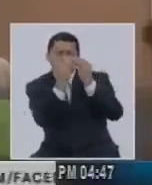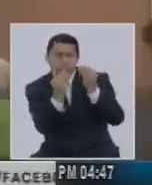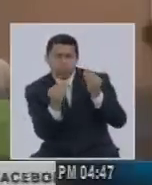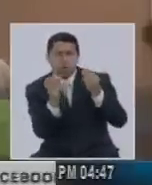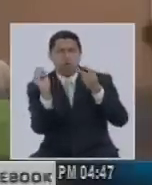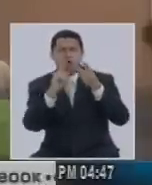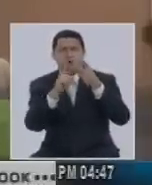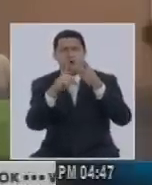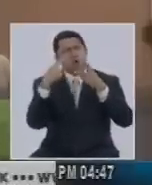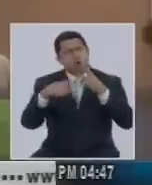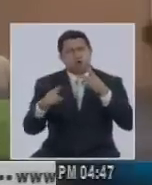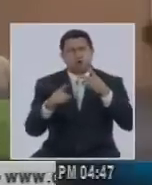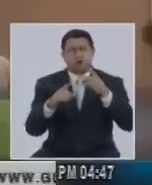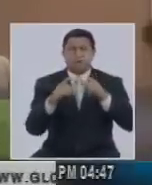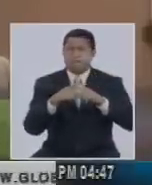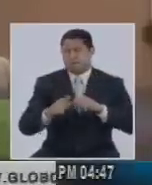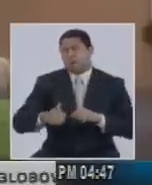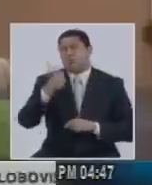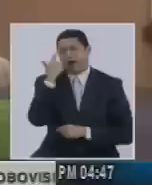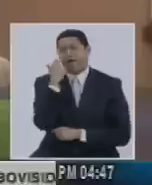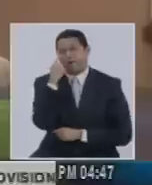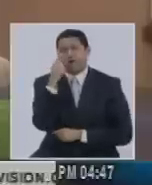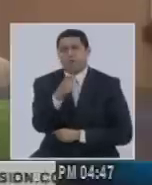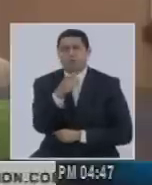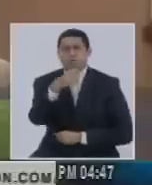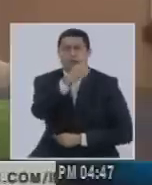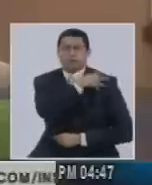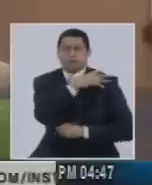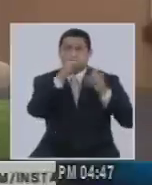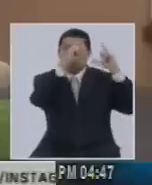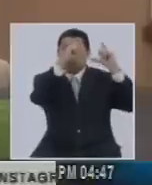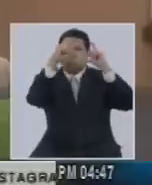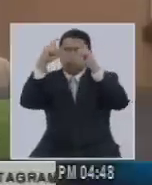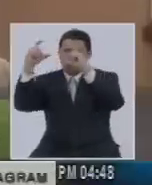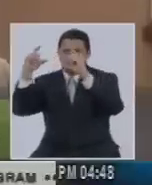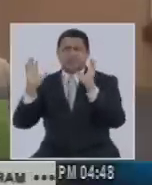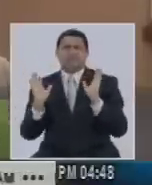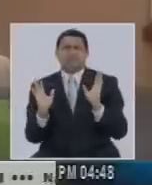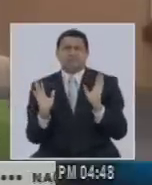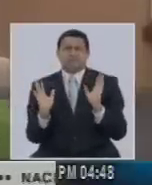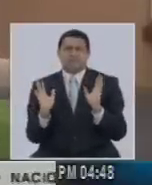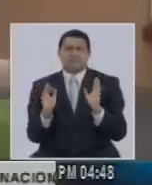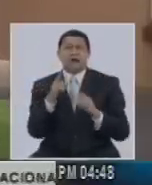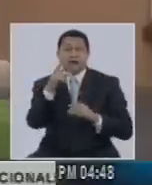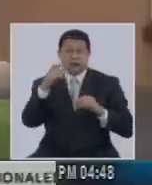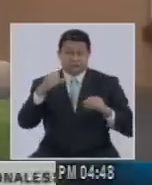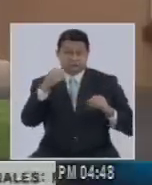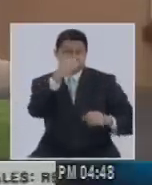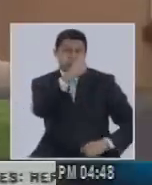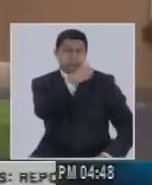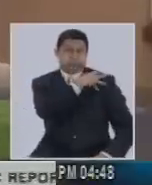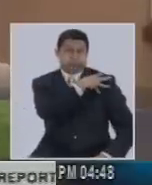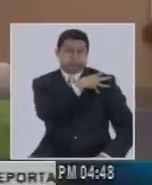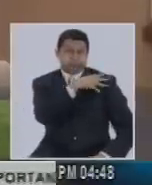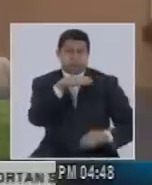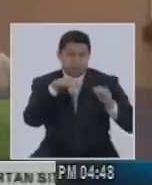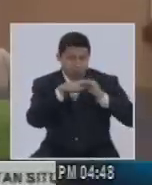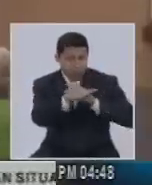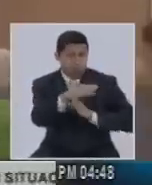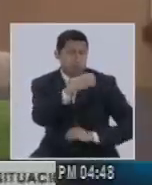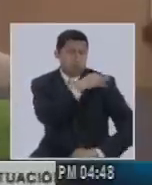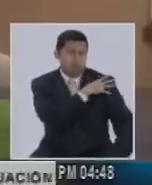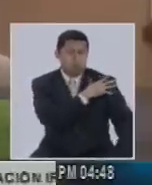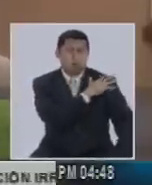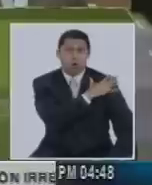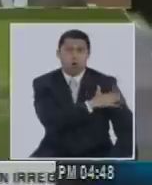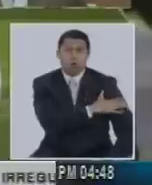o otro proceso, pero lo más común es la resonancia magnética, porque la resonancia no da mucha información de